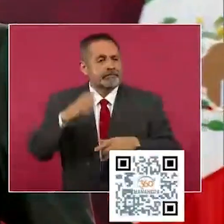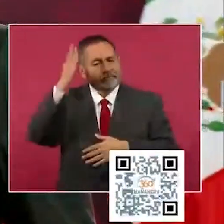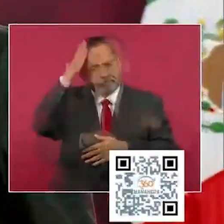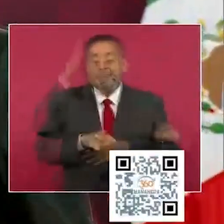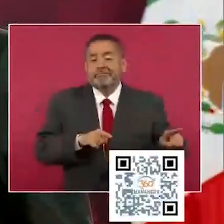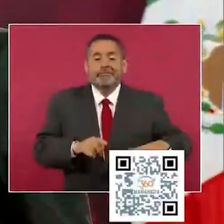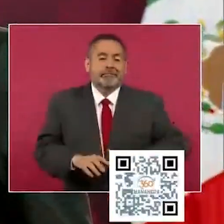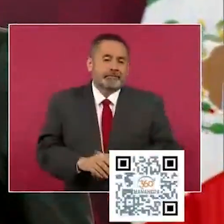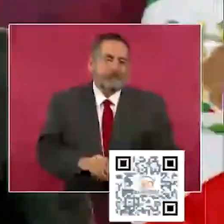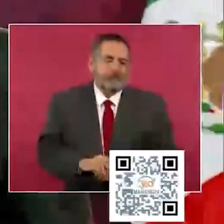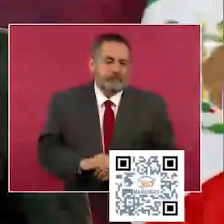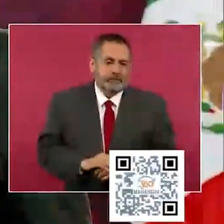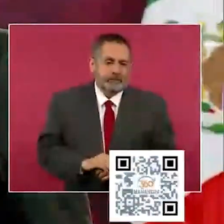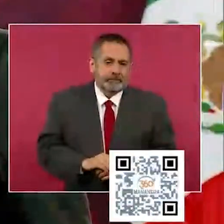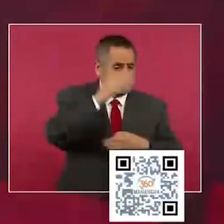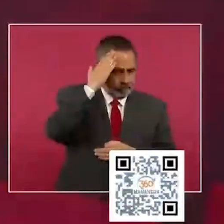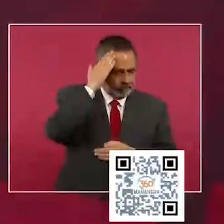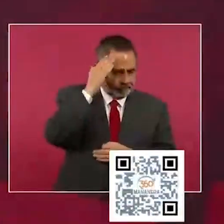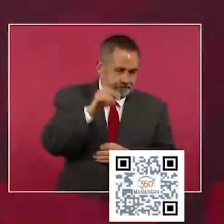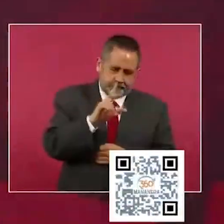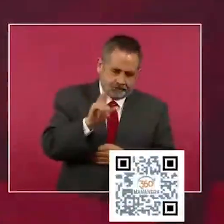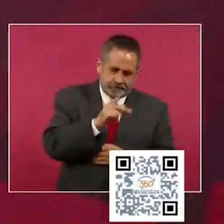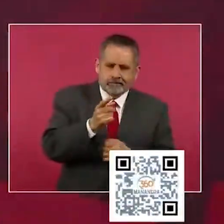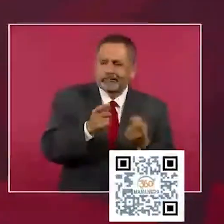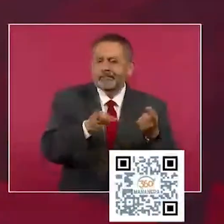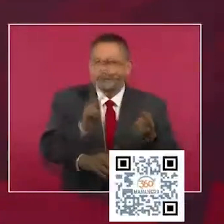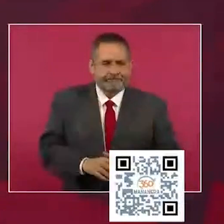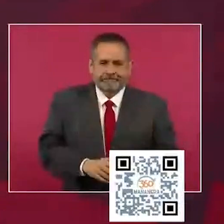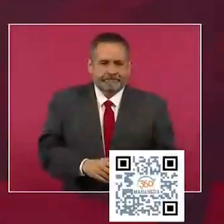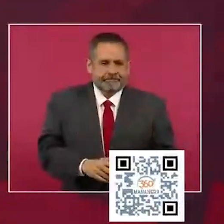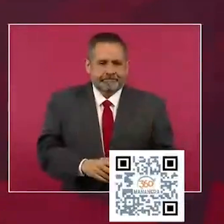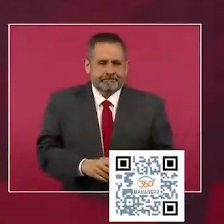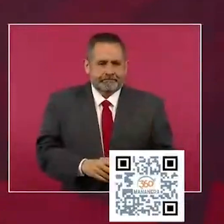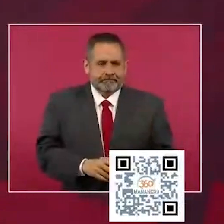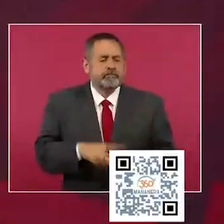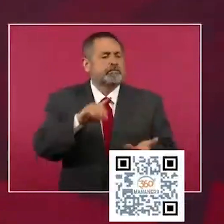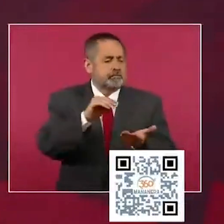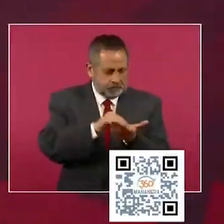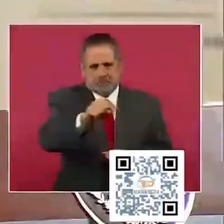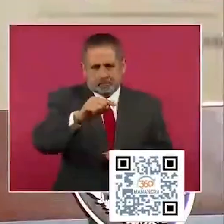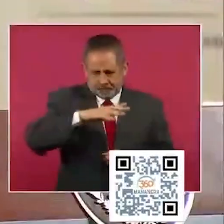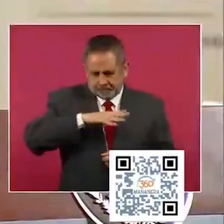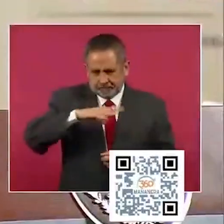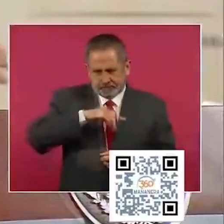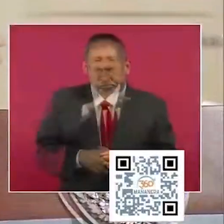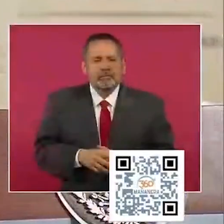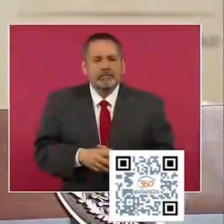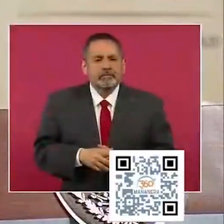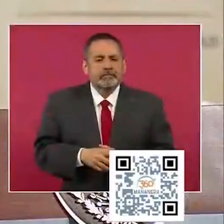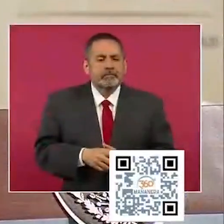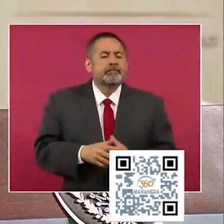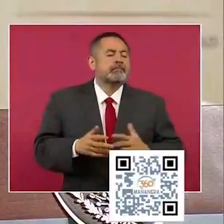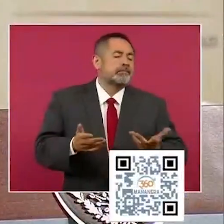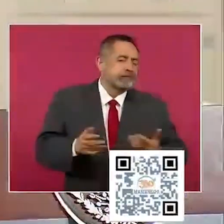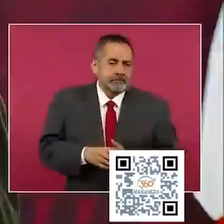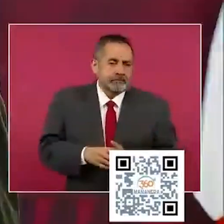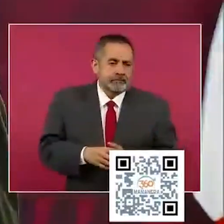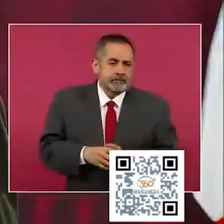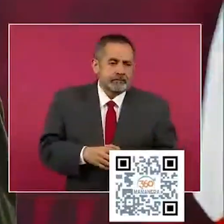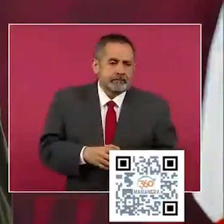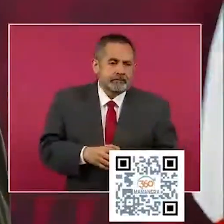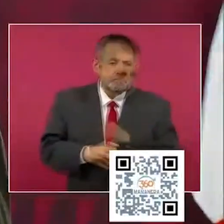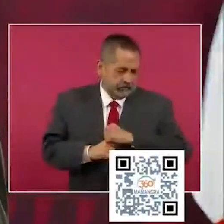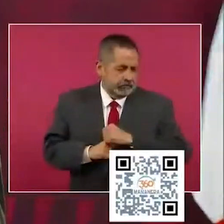líderes sindicales y no todos Pero había algunos o hay todavía algunos que hacían este